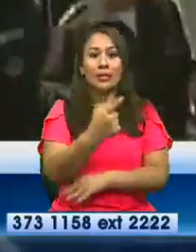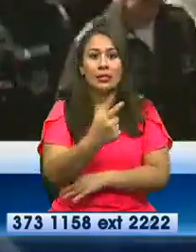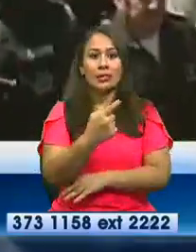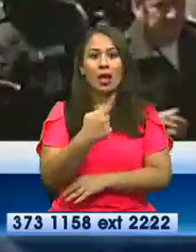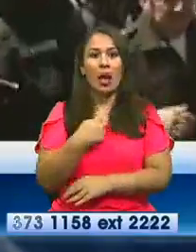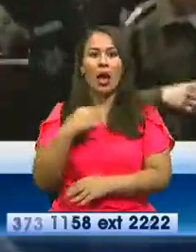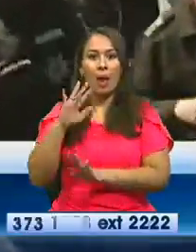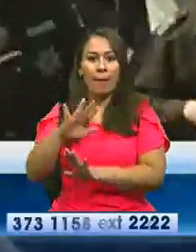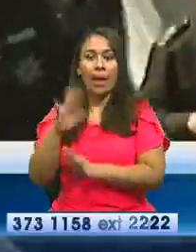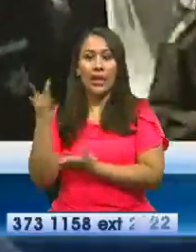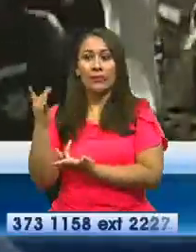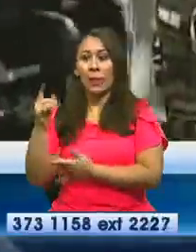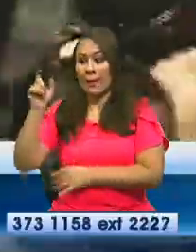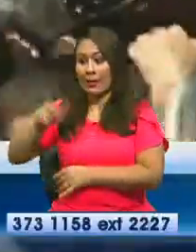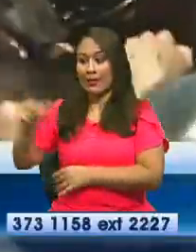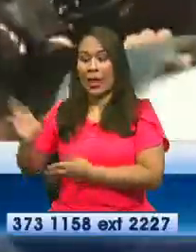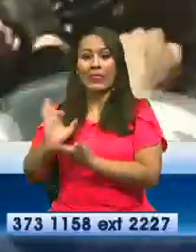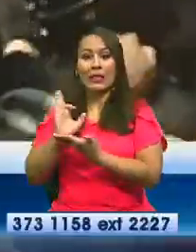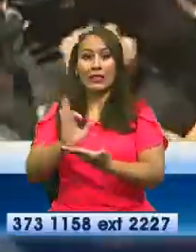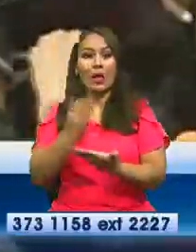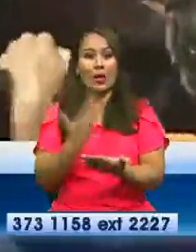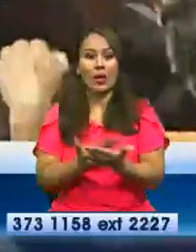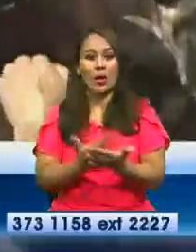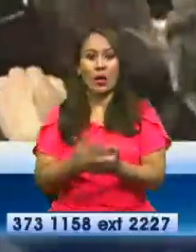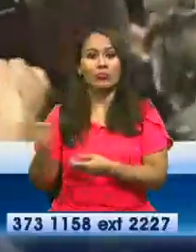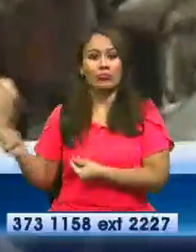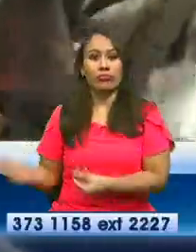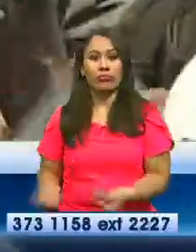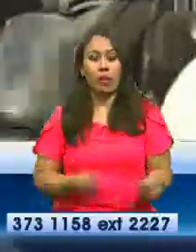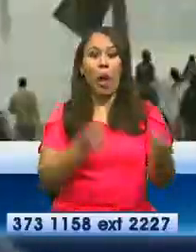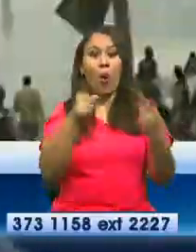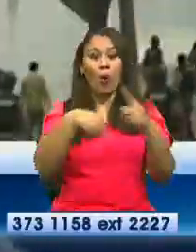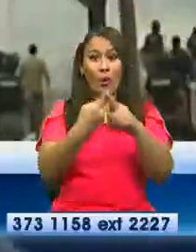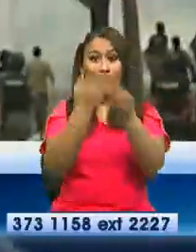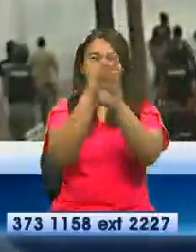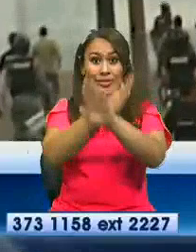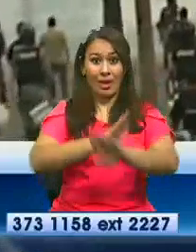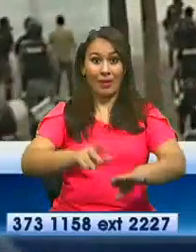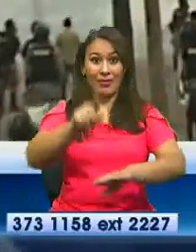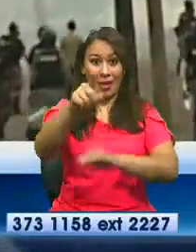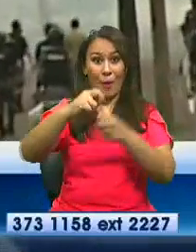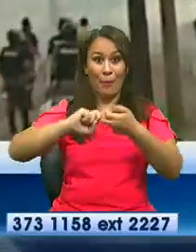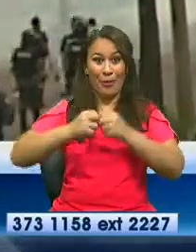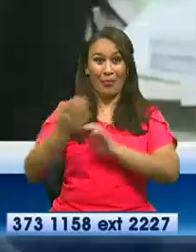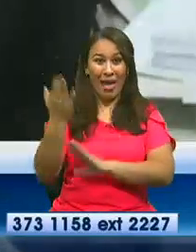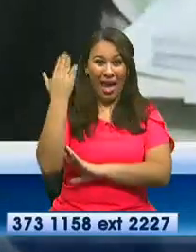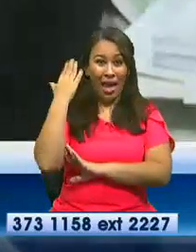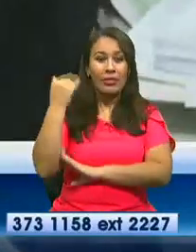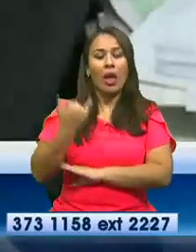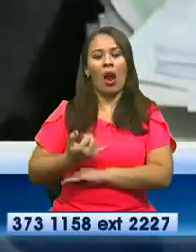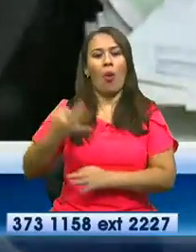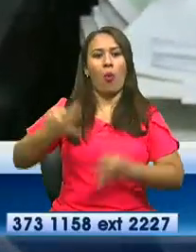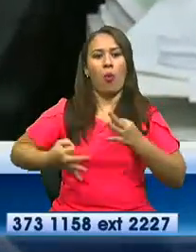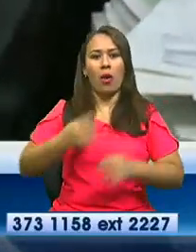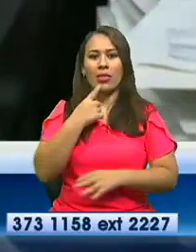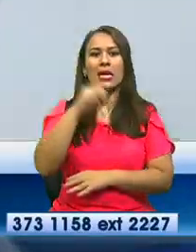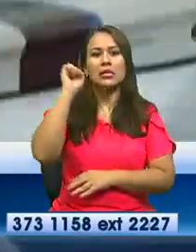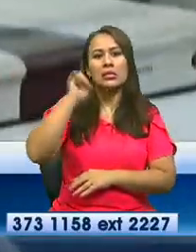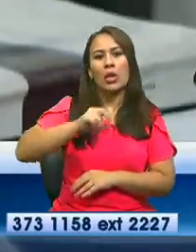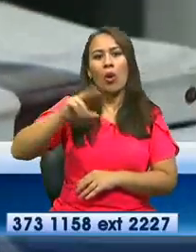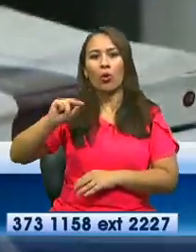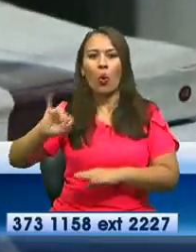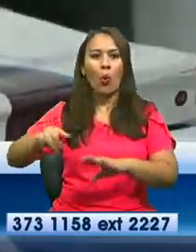sus pruebas testimoniales y documentales. Una vez que se concluya esta fase, el juez deberá decidir si llama a